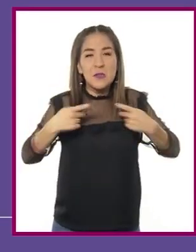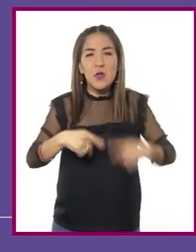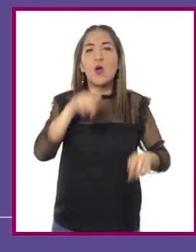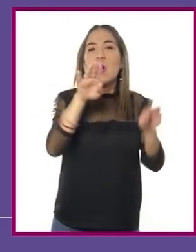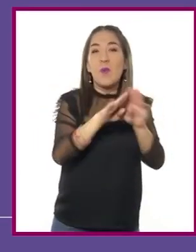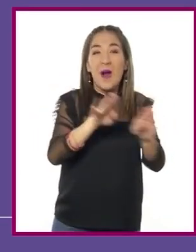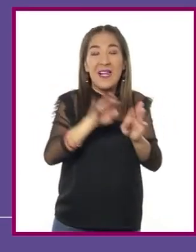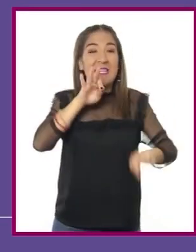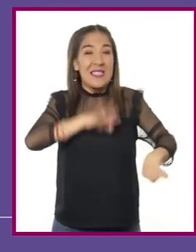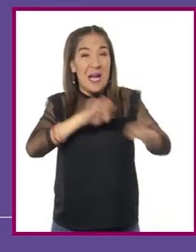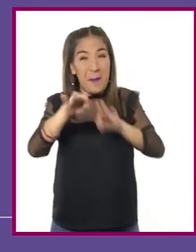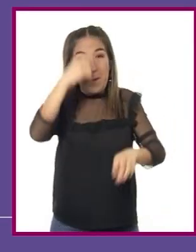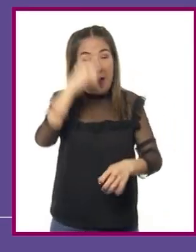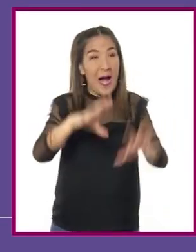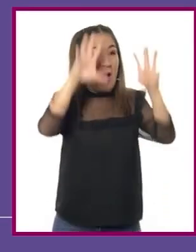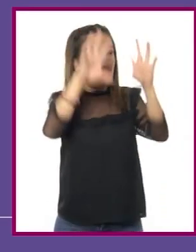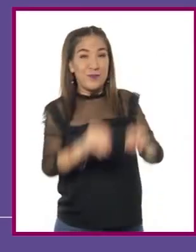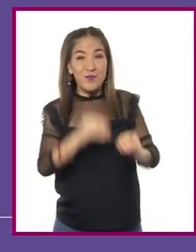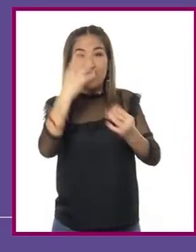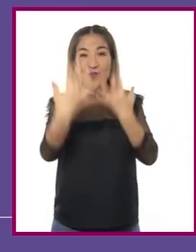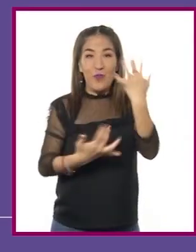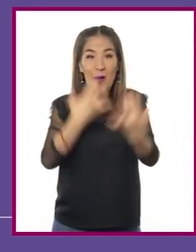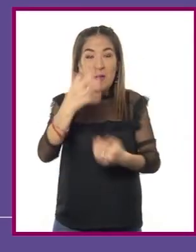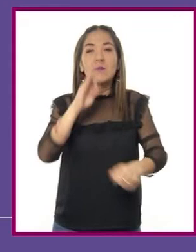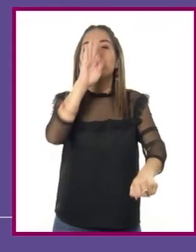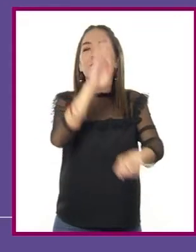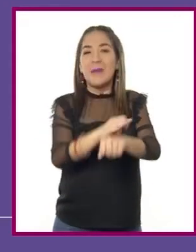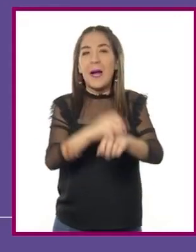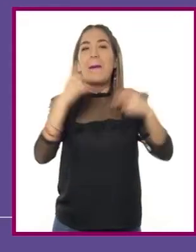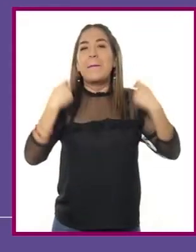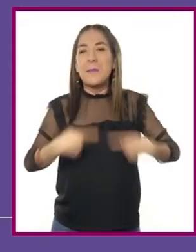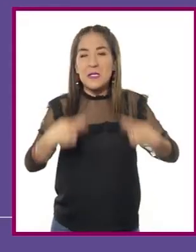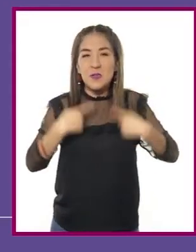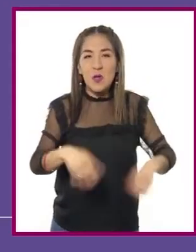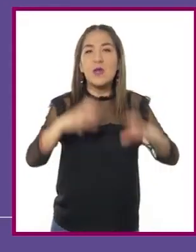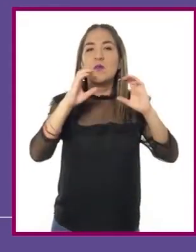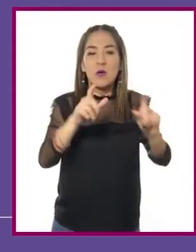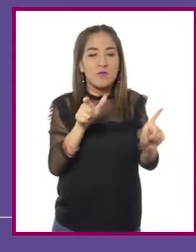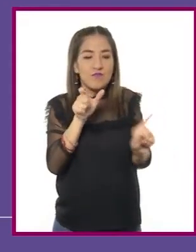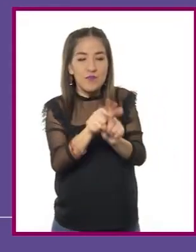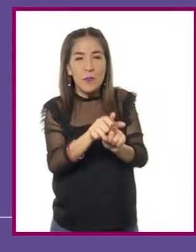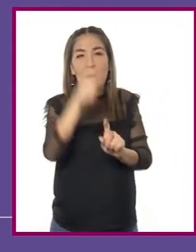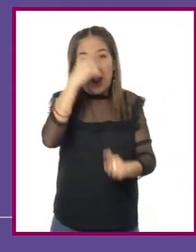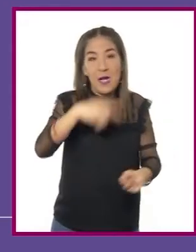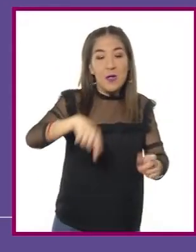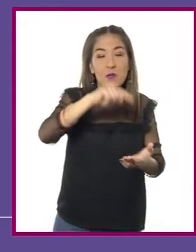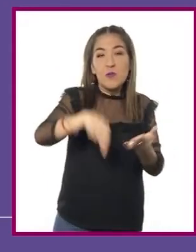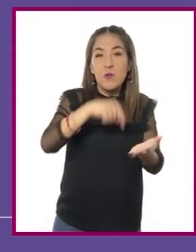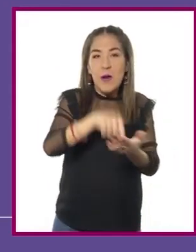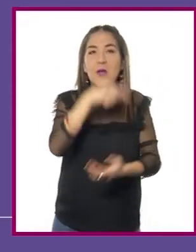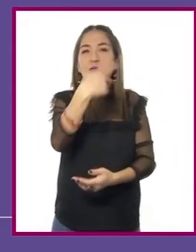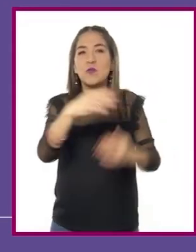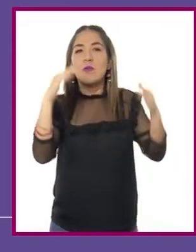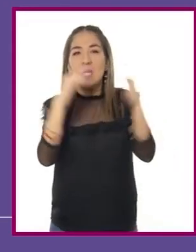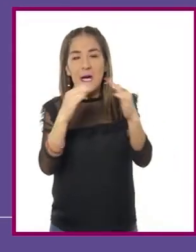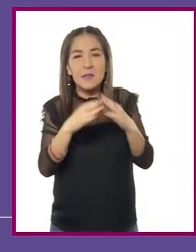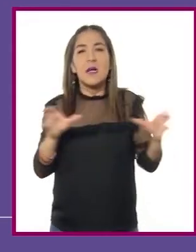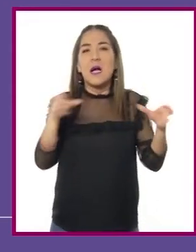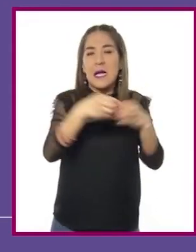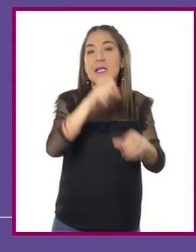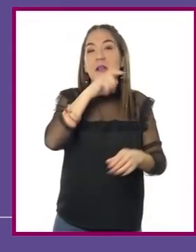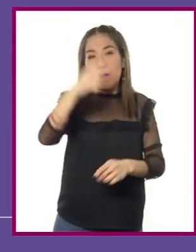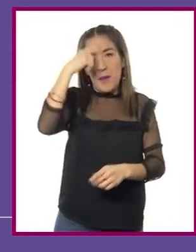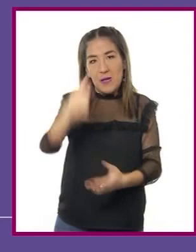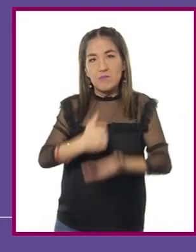combate incendios protege a las personas, el patrimonio natural de todos y apoya en tareas